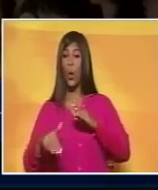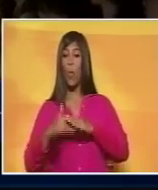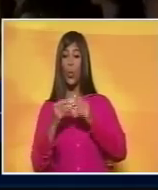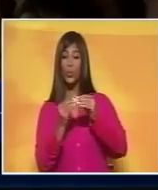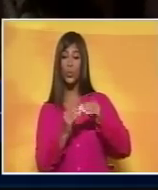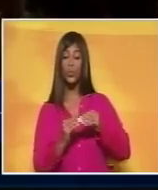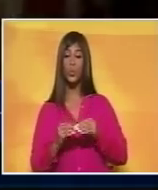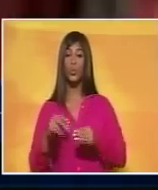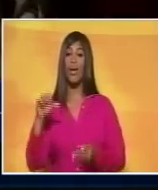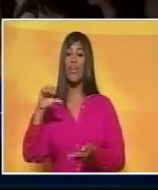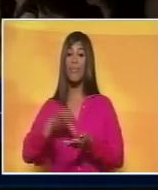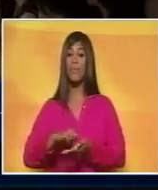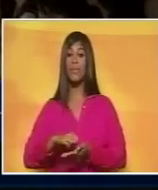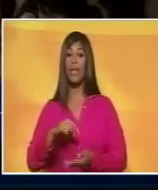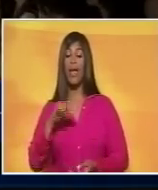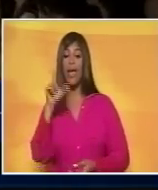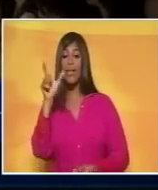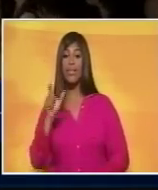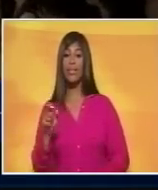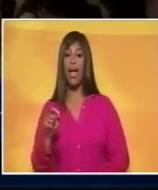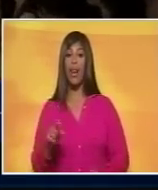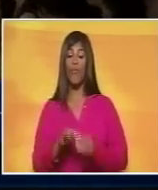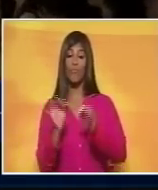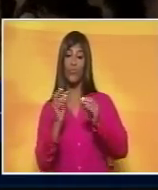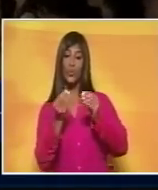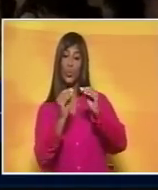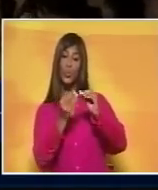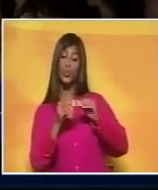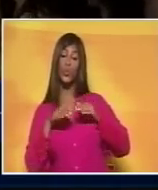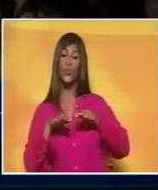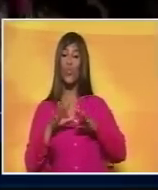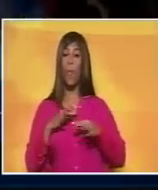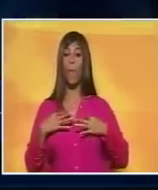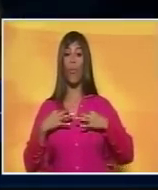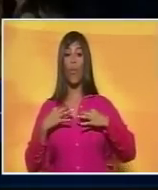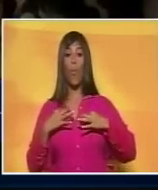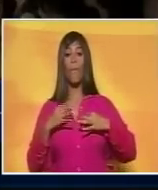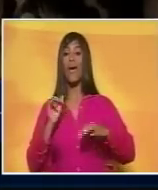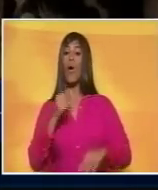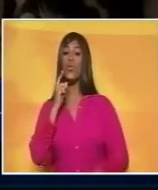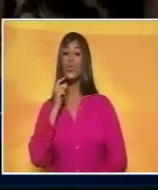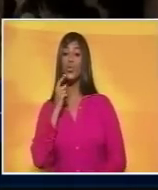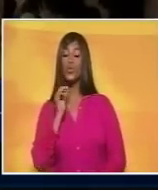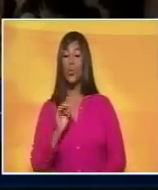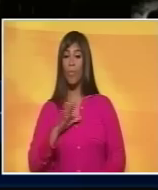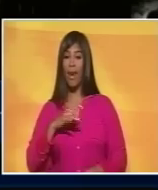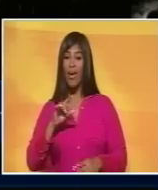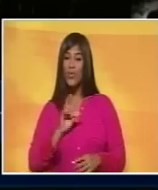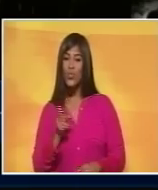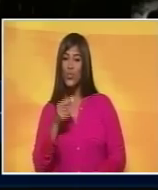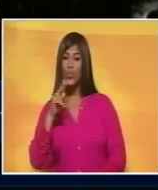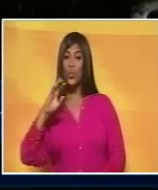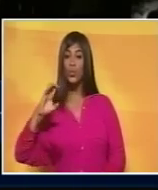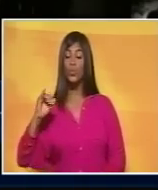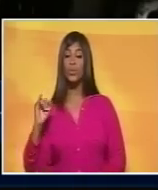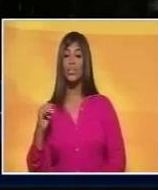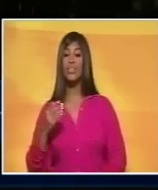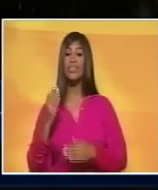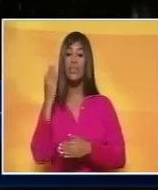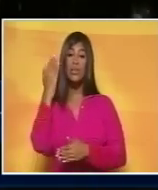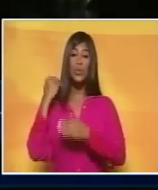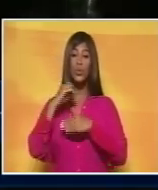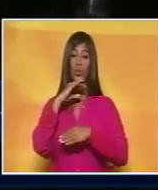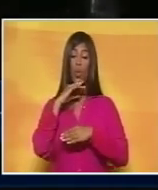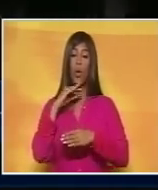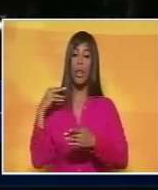capital italiana con modelos en los que, como es usual en la firma, el pasado y el presente van de la